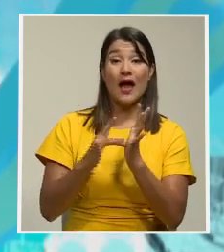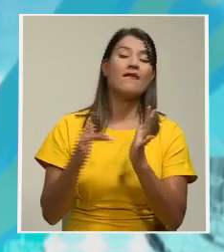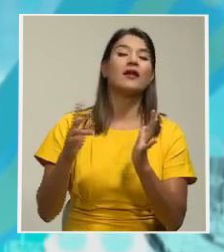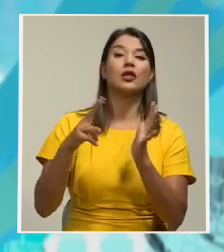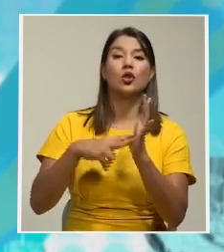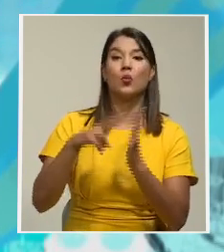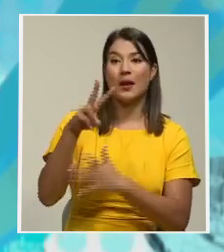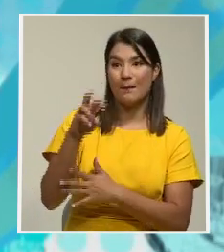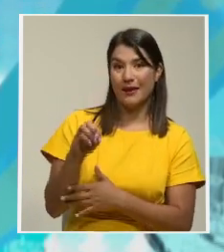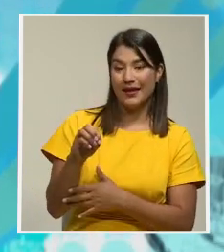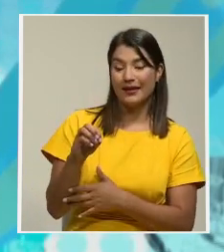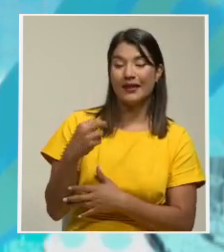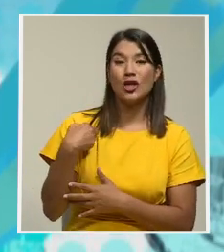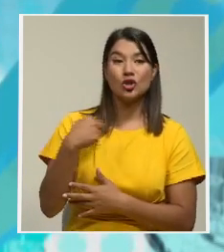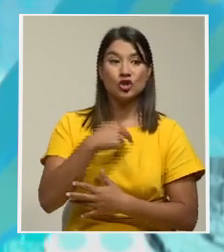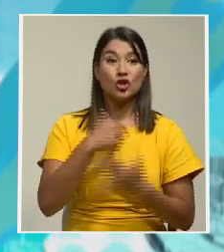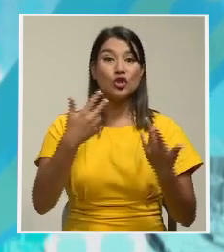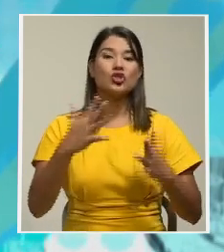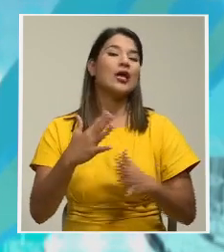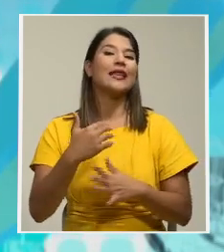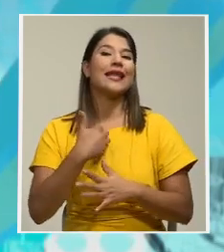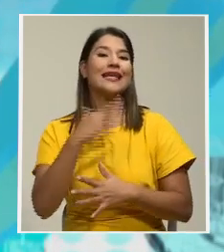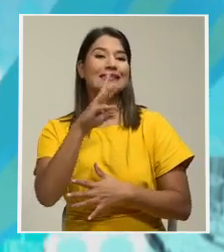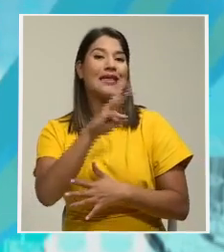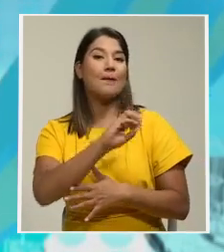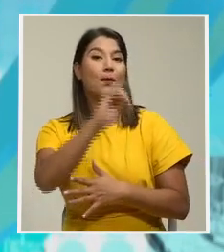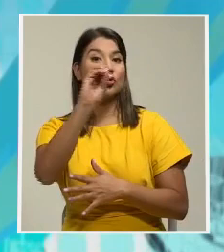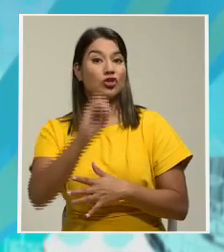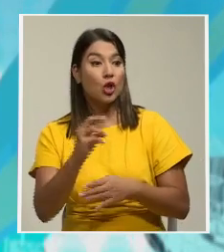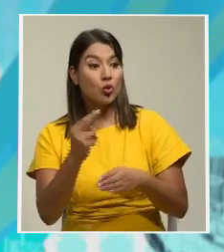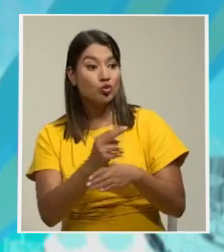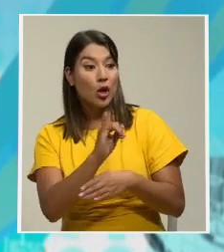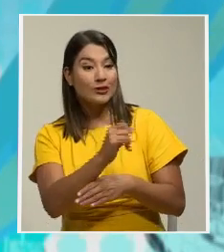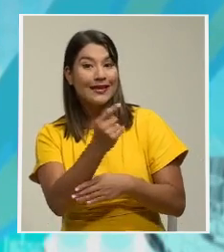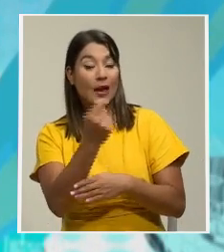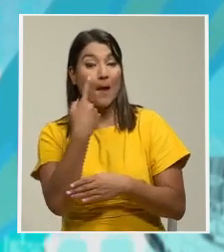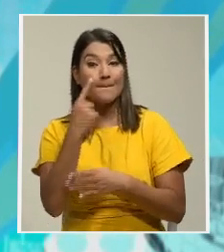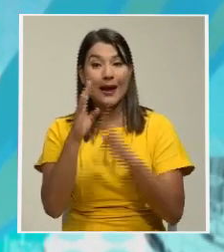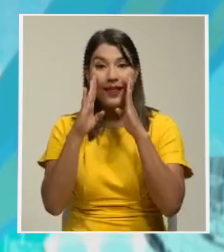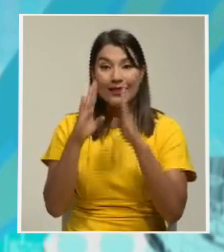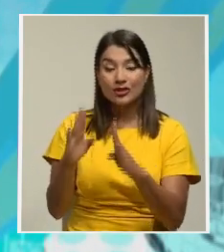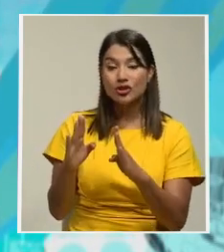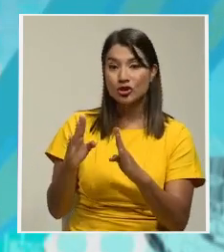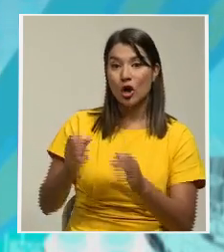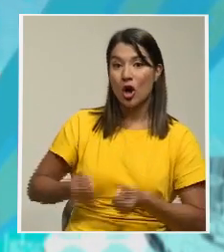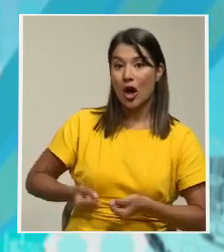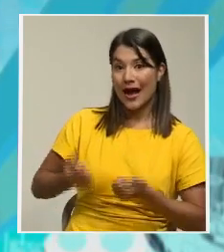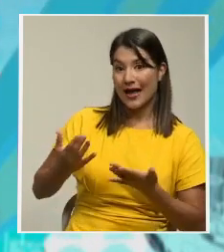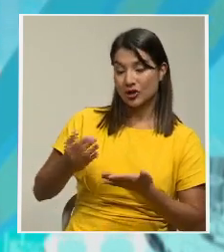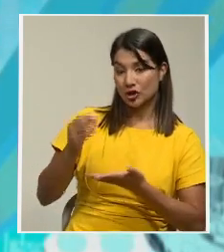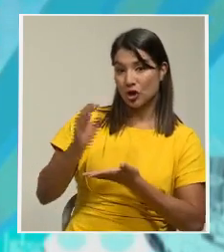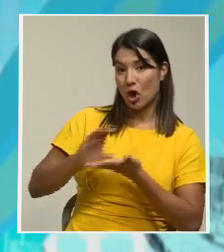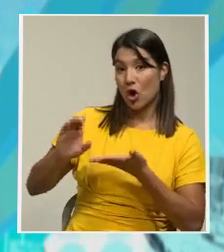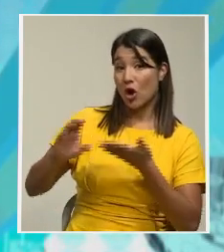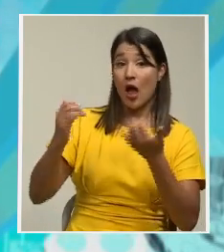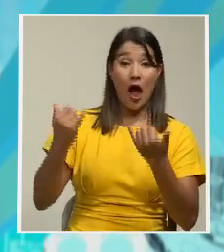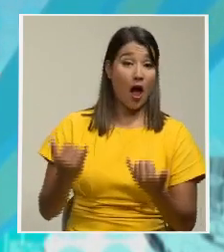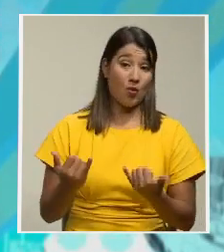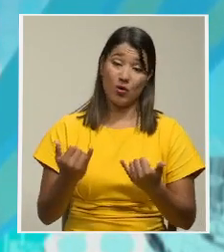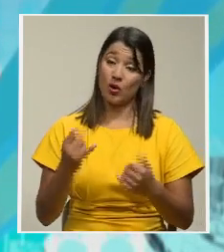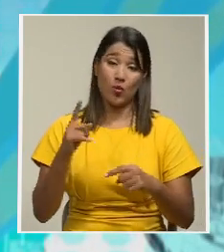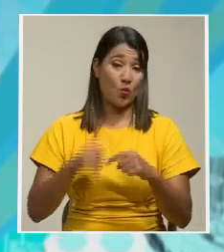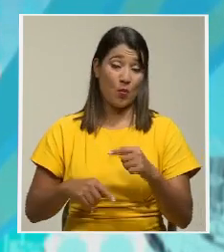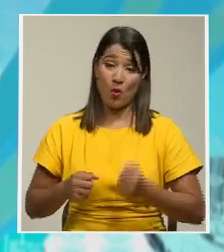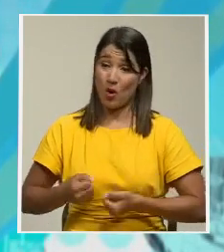teníamos direccionado para la ayuda al Colegio San Luis Gonzaga, para los gastos económicos, ya ese 2% ya va a pasar a una nueva partida económica